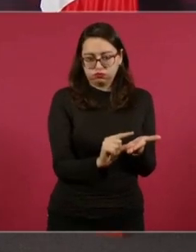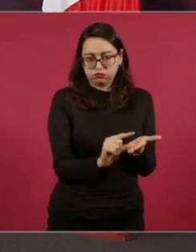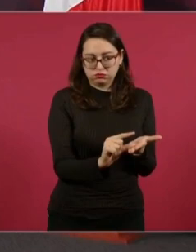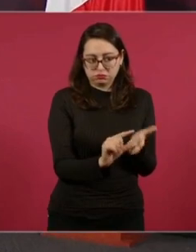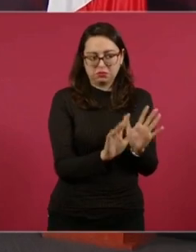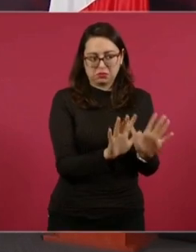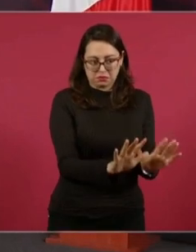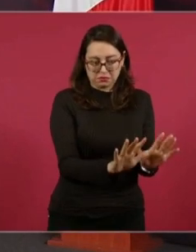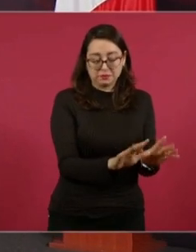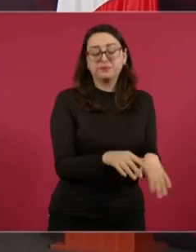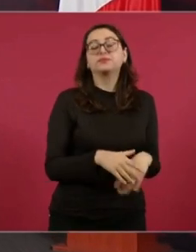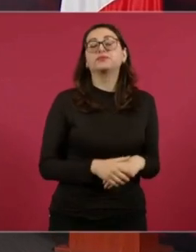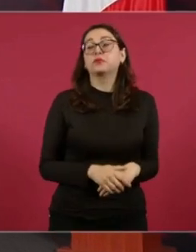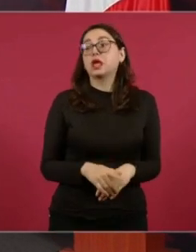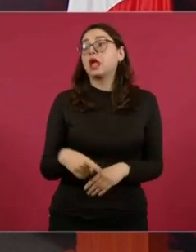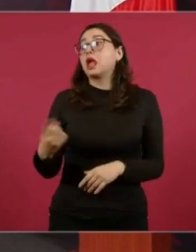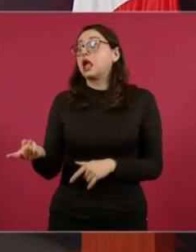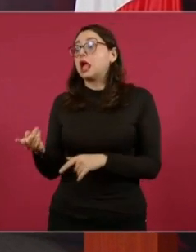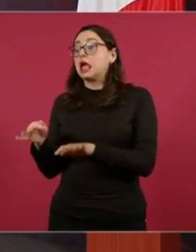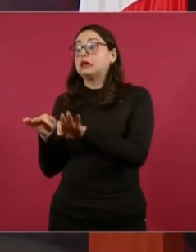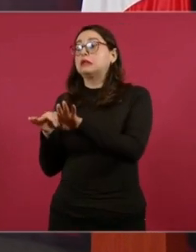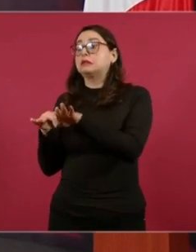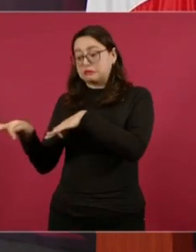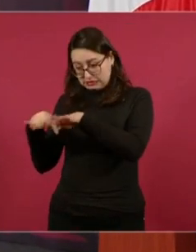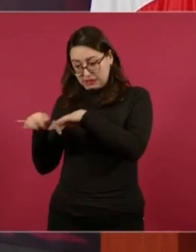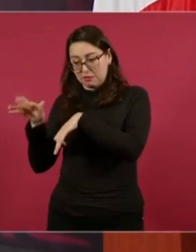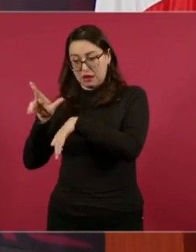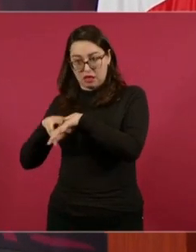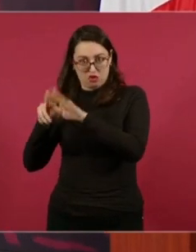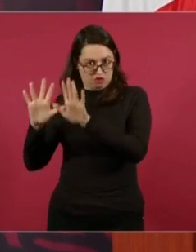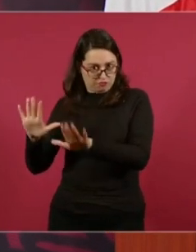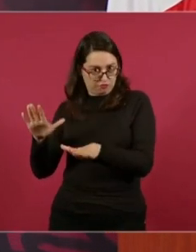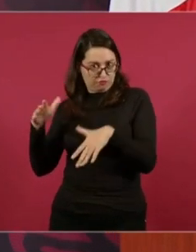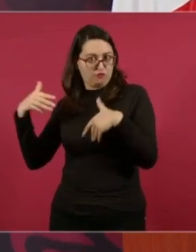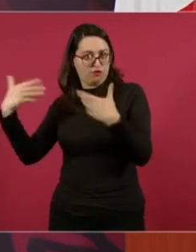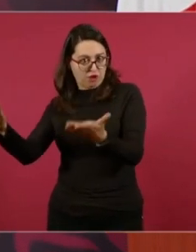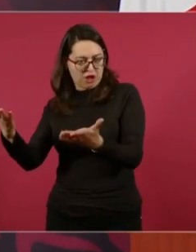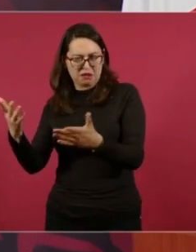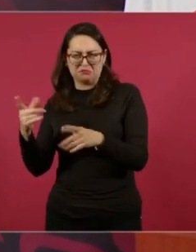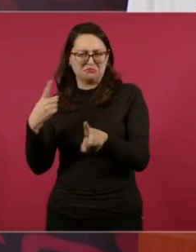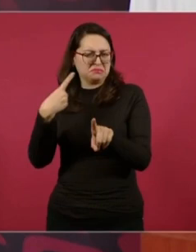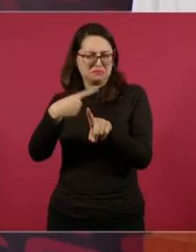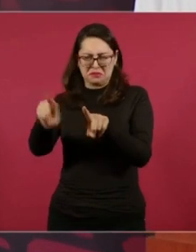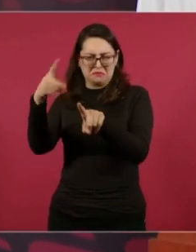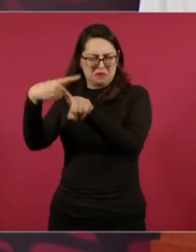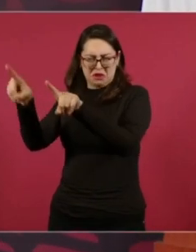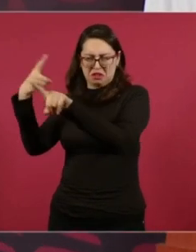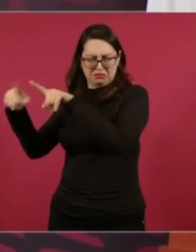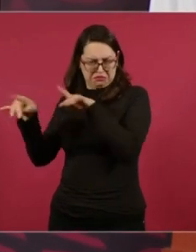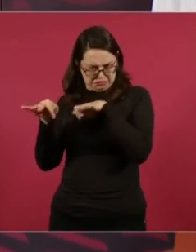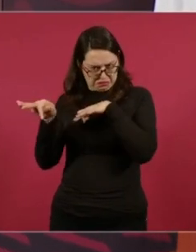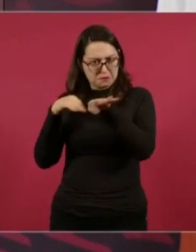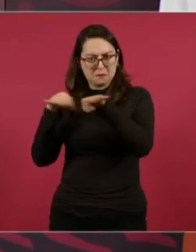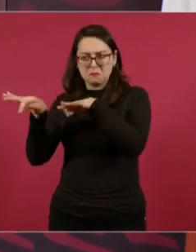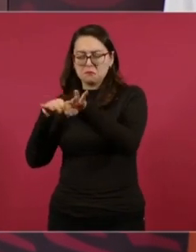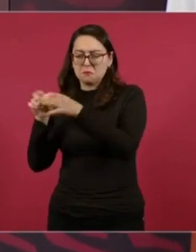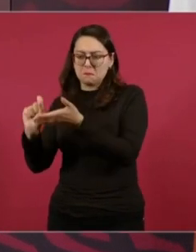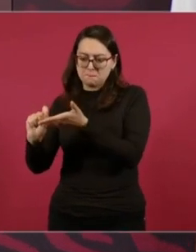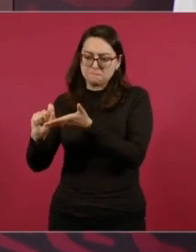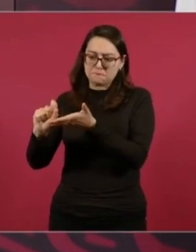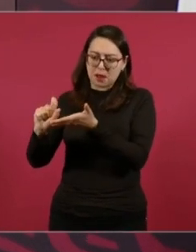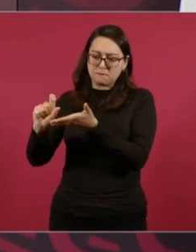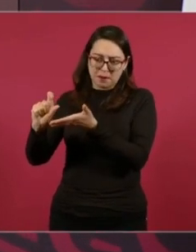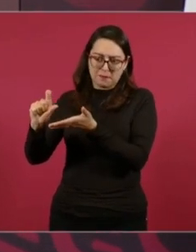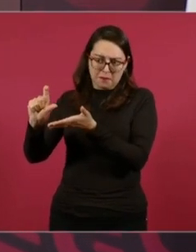el salario, el mínimo y el salario general de todos los trabajadores, y